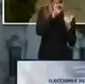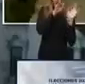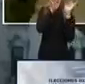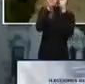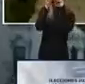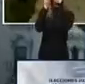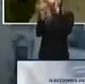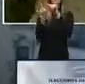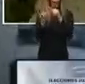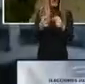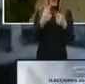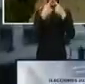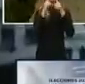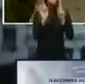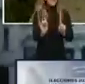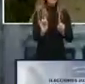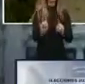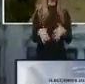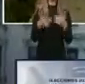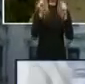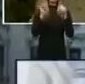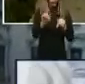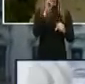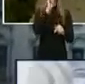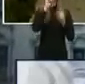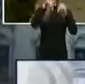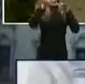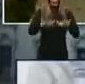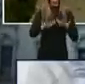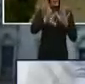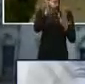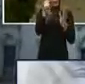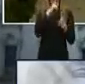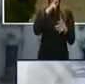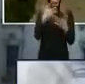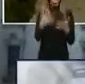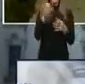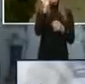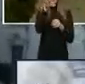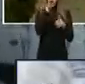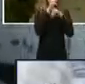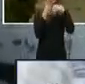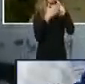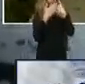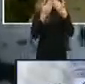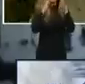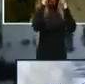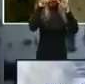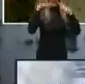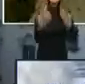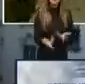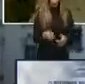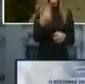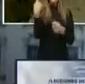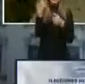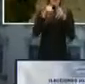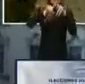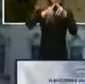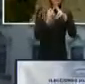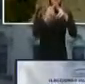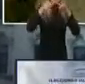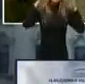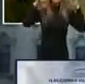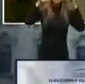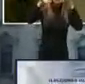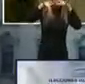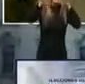pero ahora prefirieron estar del otro lado. Algo que llamó la atención fue que cuando empezaron a venir las personas a este